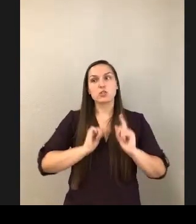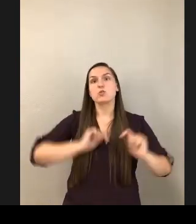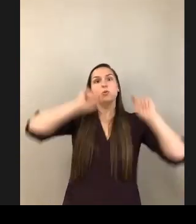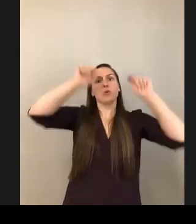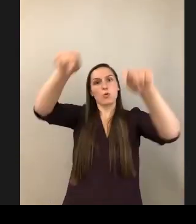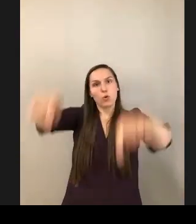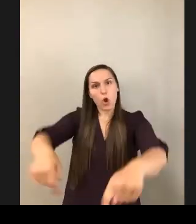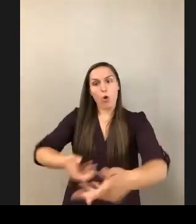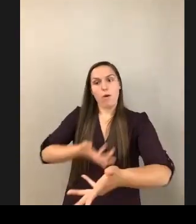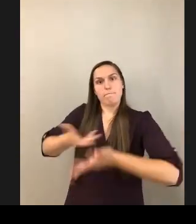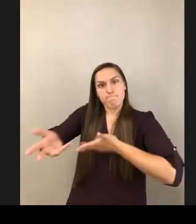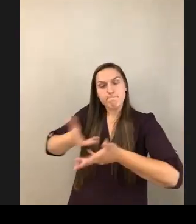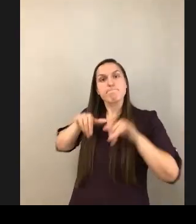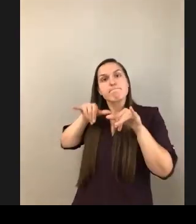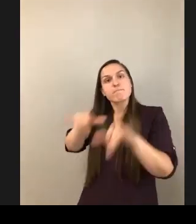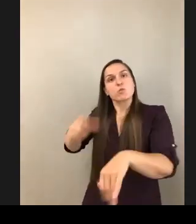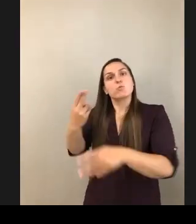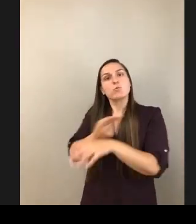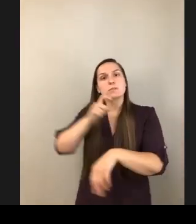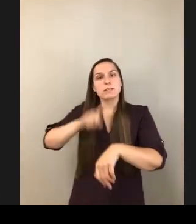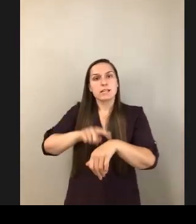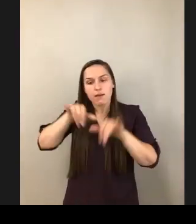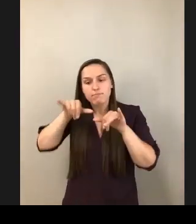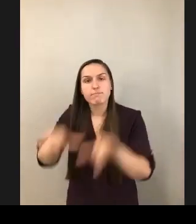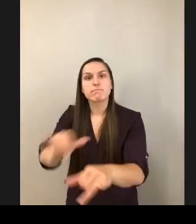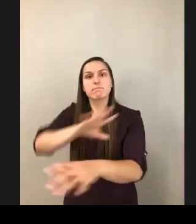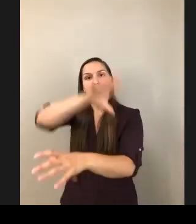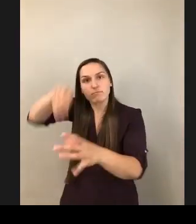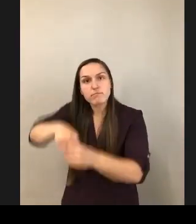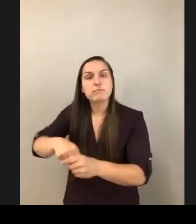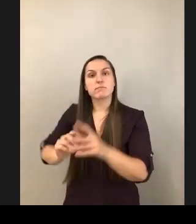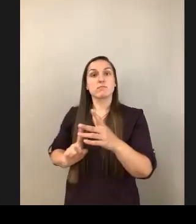sea, para pasar tiempo ahí,